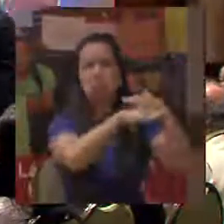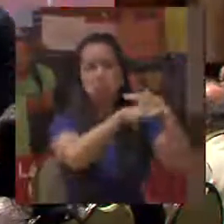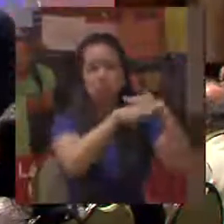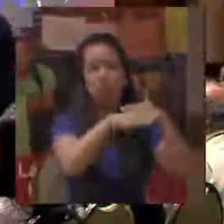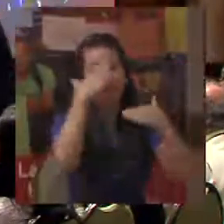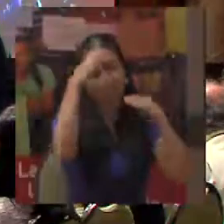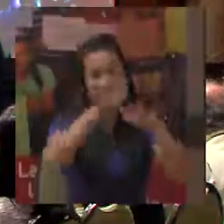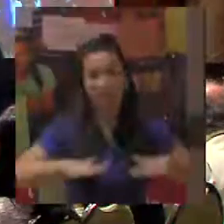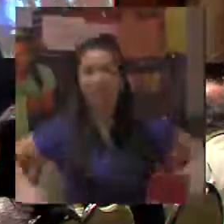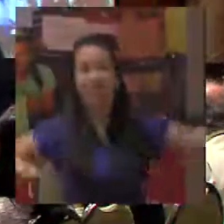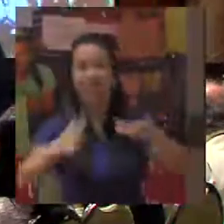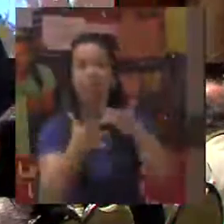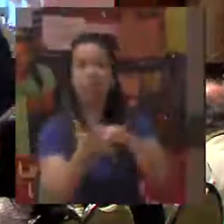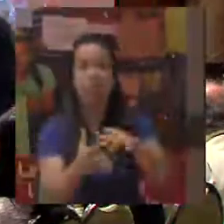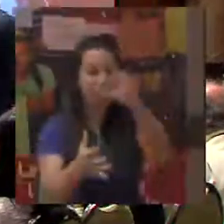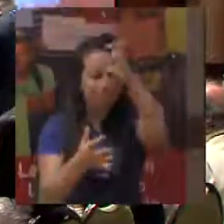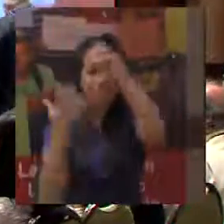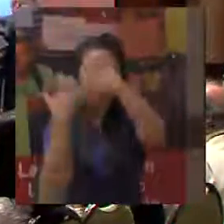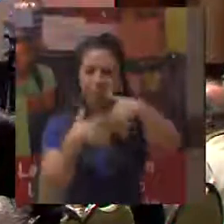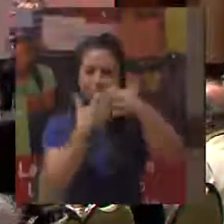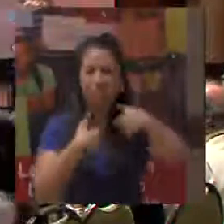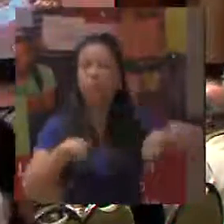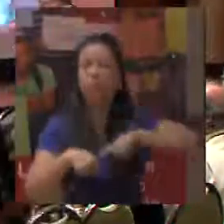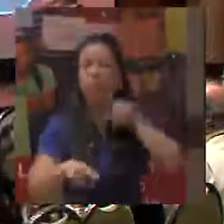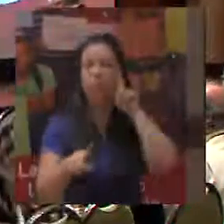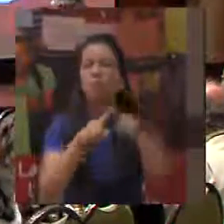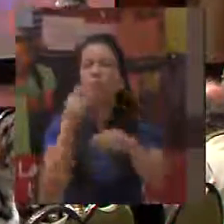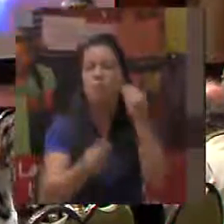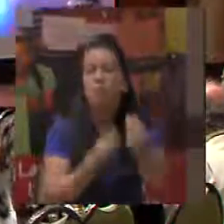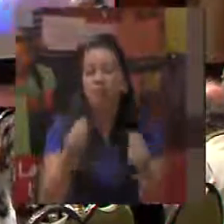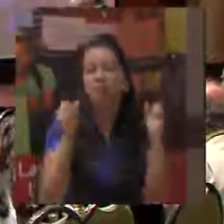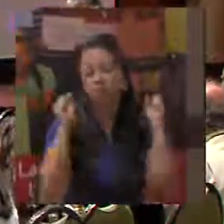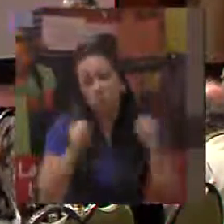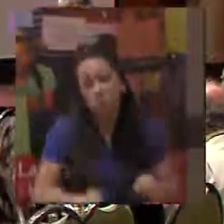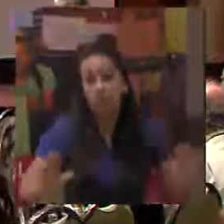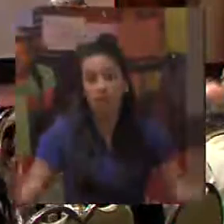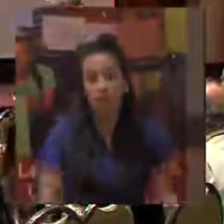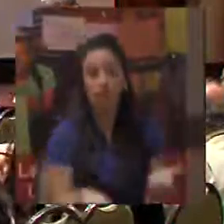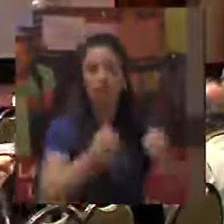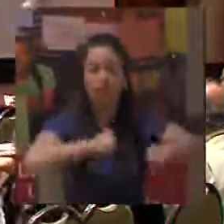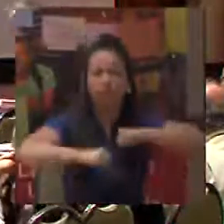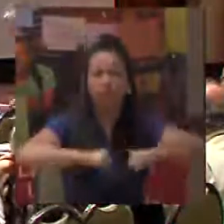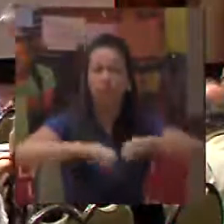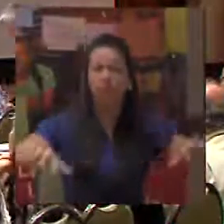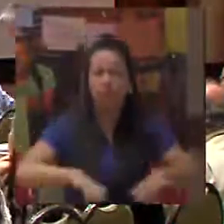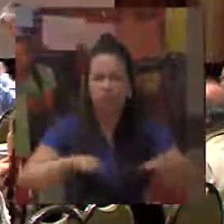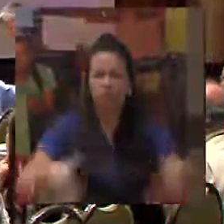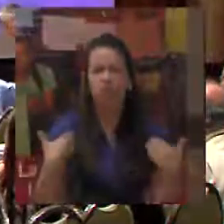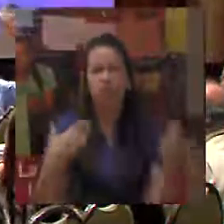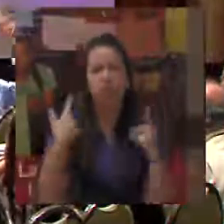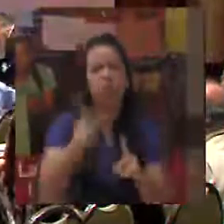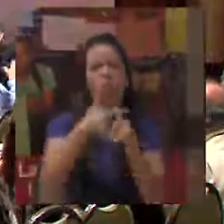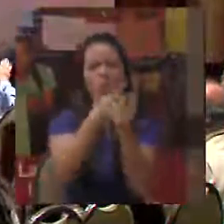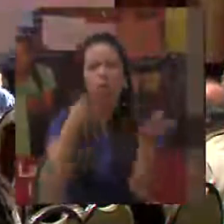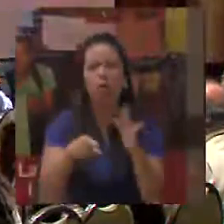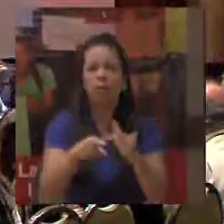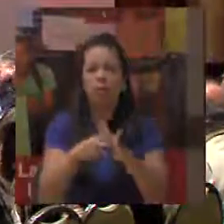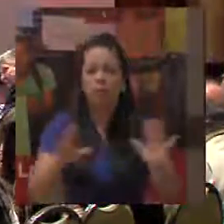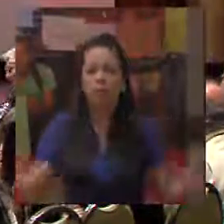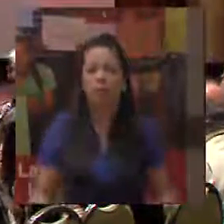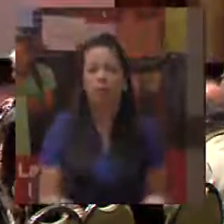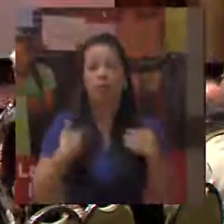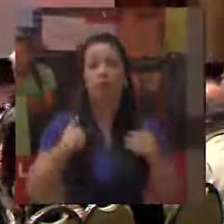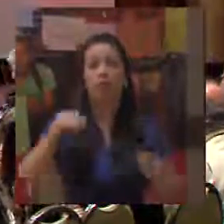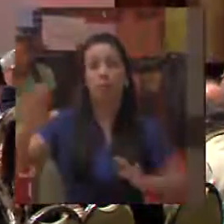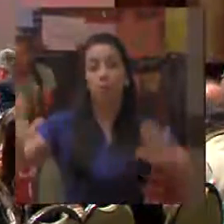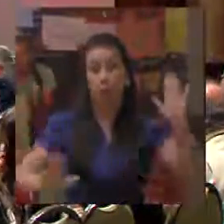escenario de gestión de conocimiento, nos propusimos también empezar a promover las buenas prácticas. Logramos consolidar el primer